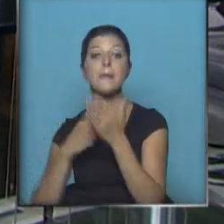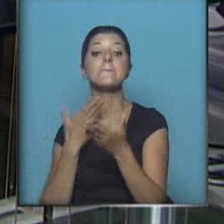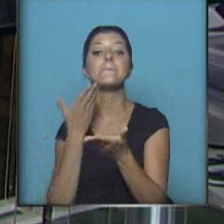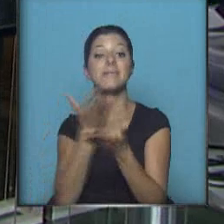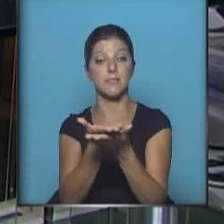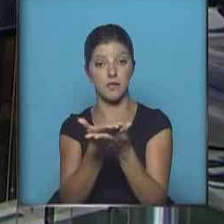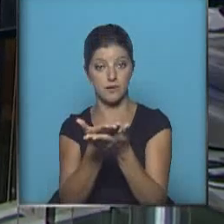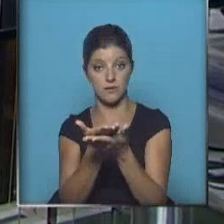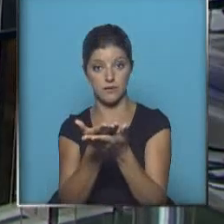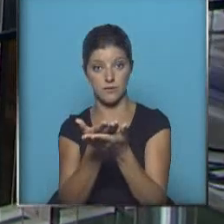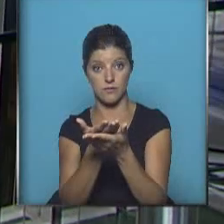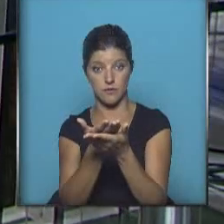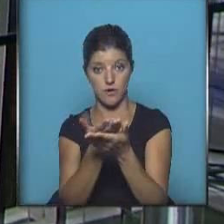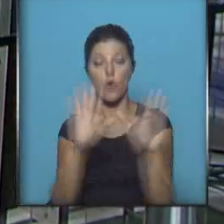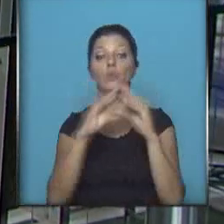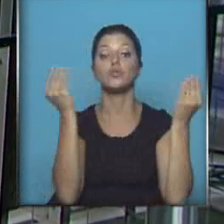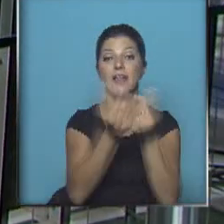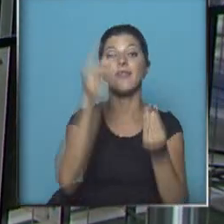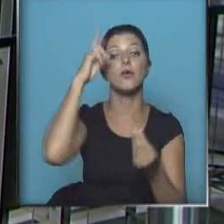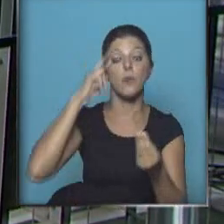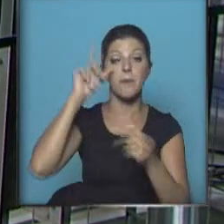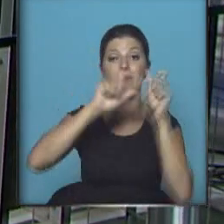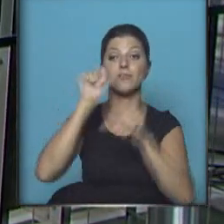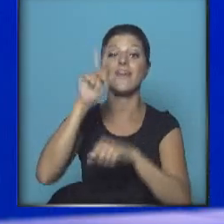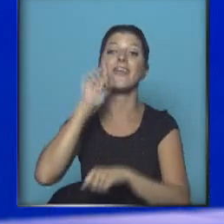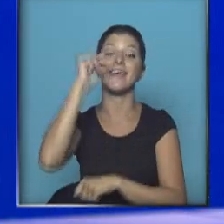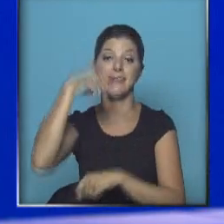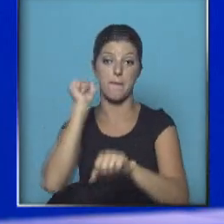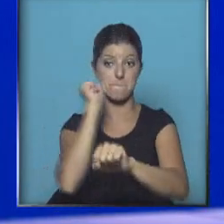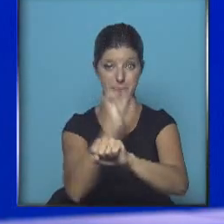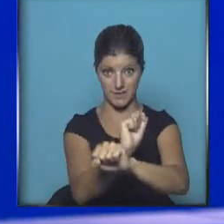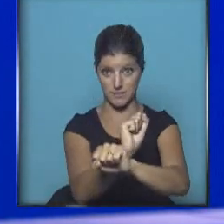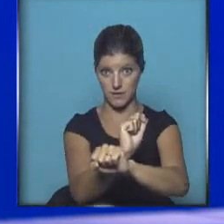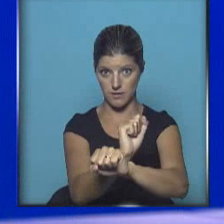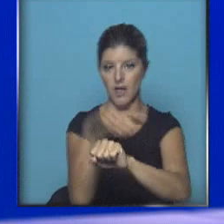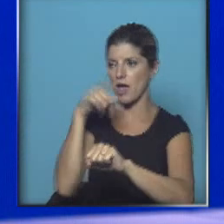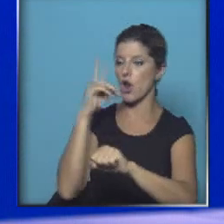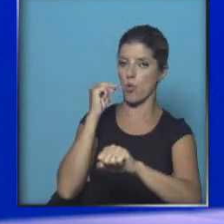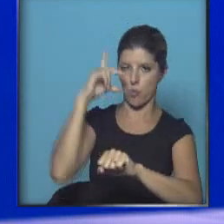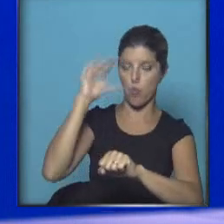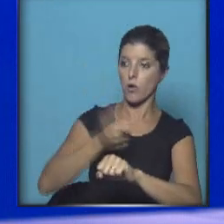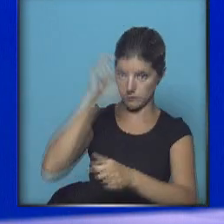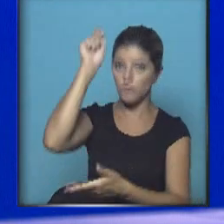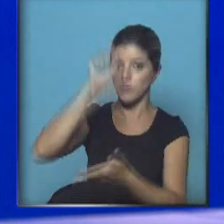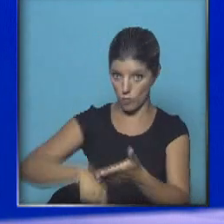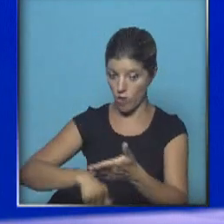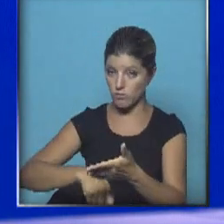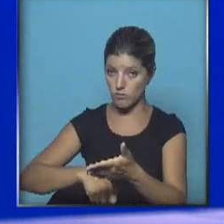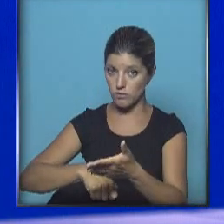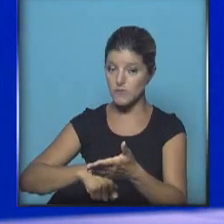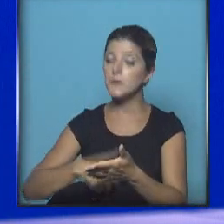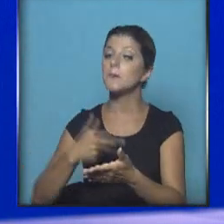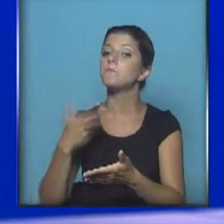de 9 iraníes acusados por el atentado, Canicova firmó esa orden de captura,